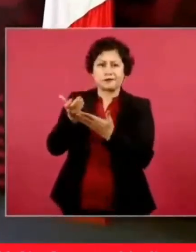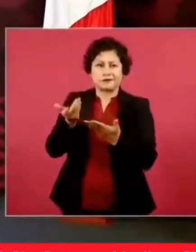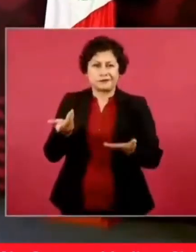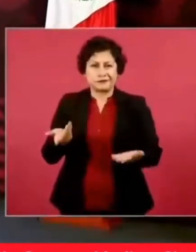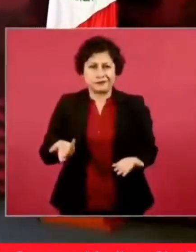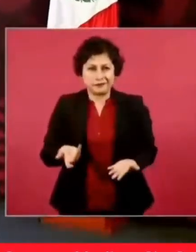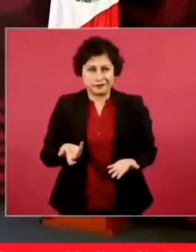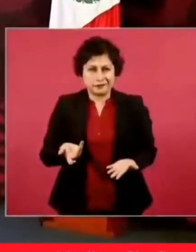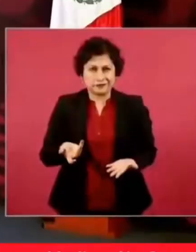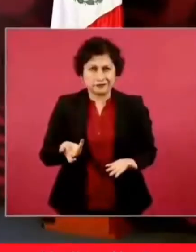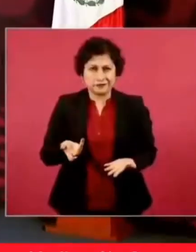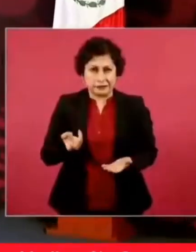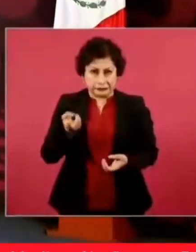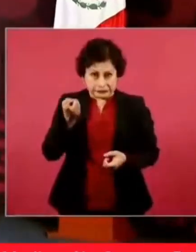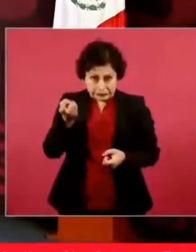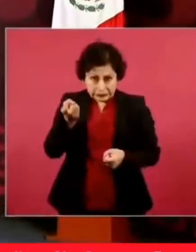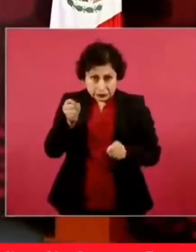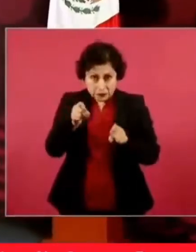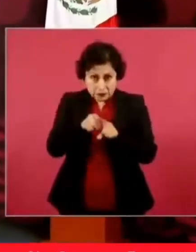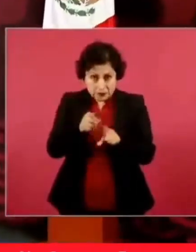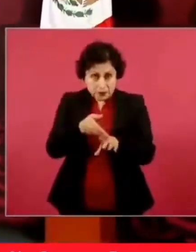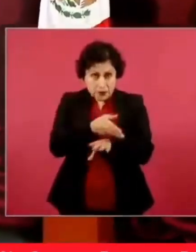Eso es lo que quieren.